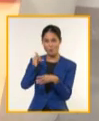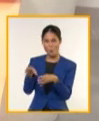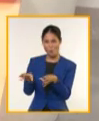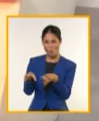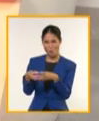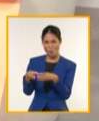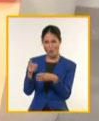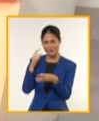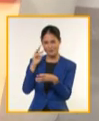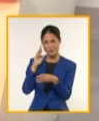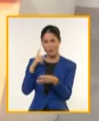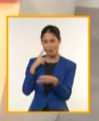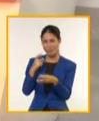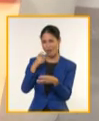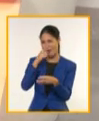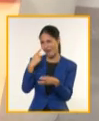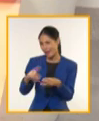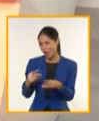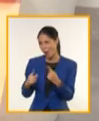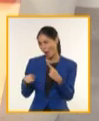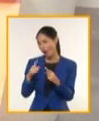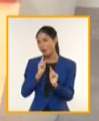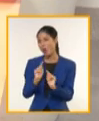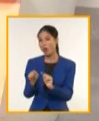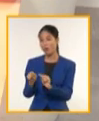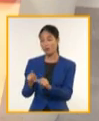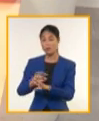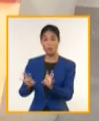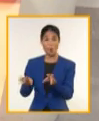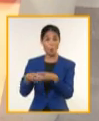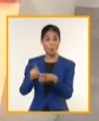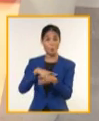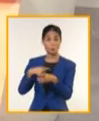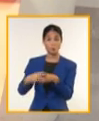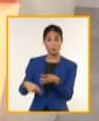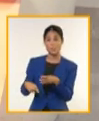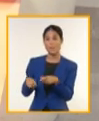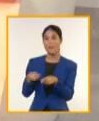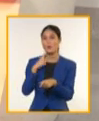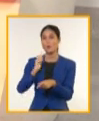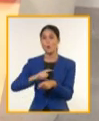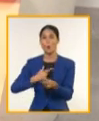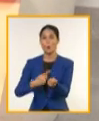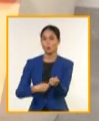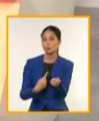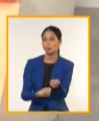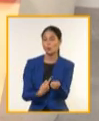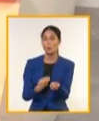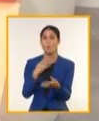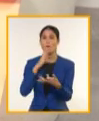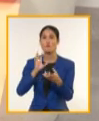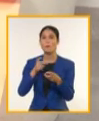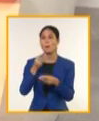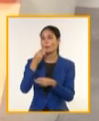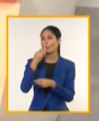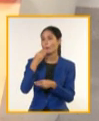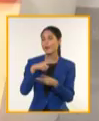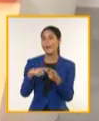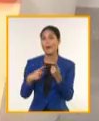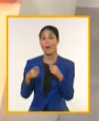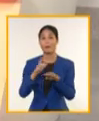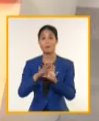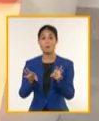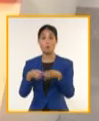muchas de sus costumbres alimenticias y demás. O sea que el proceso... Y que forman parte incluso de nuestra guerra de independencia. Exactamente.